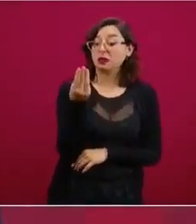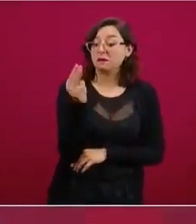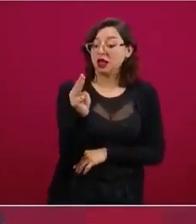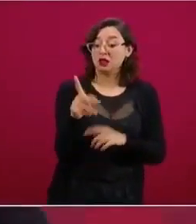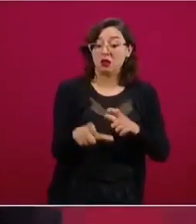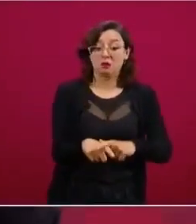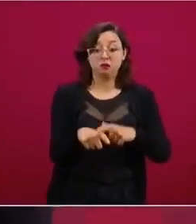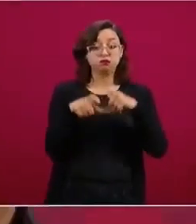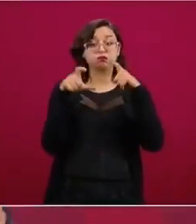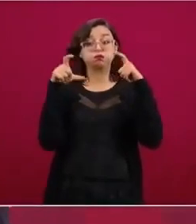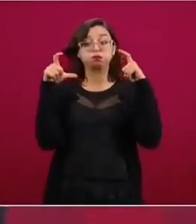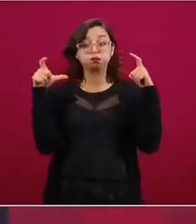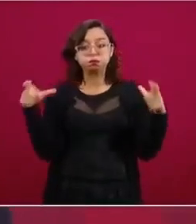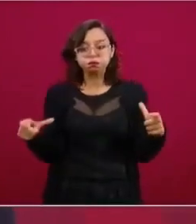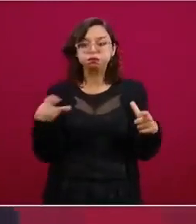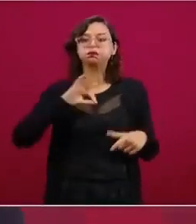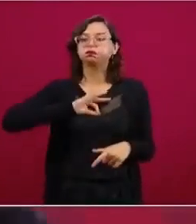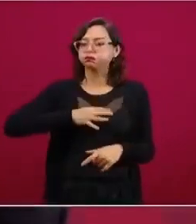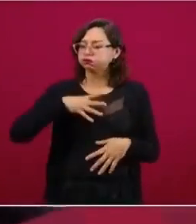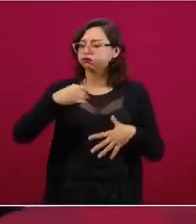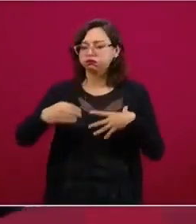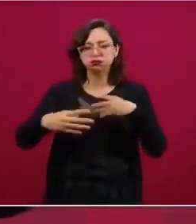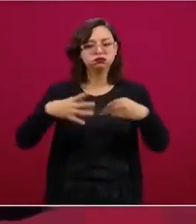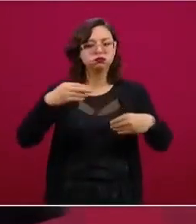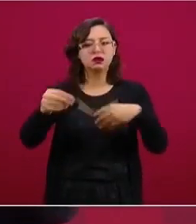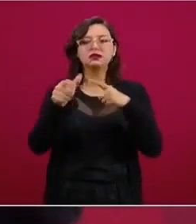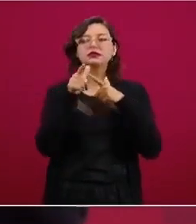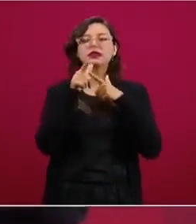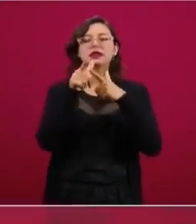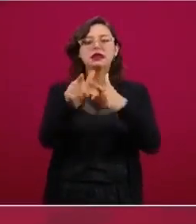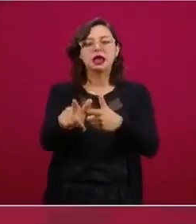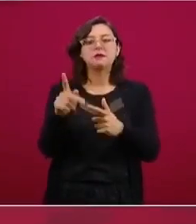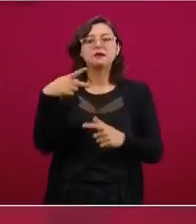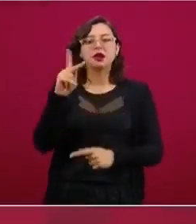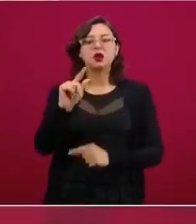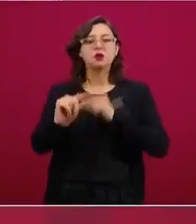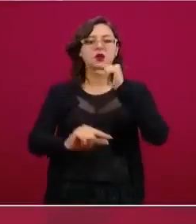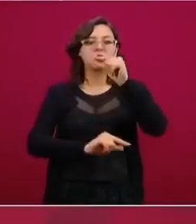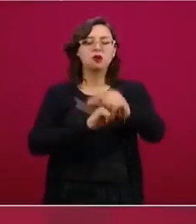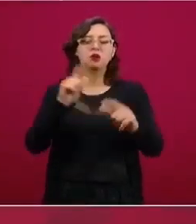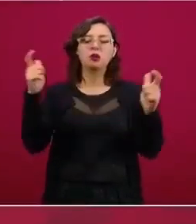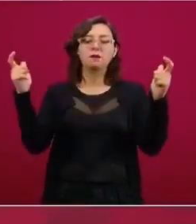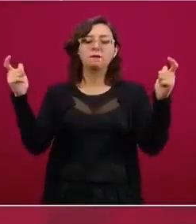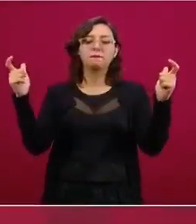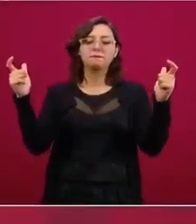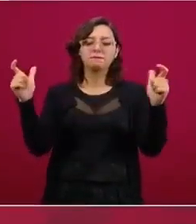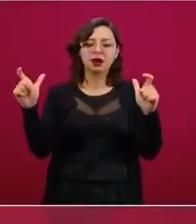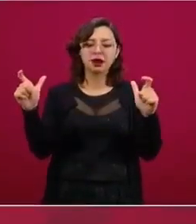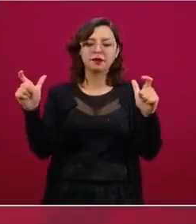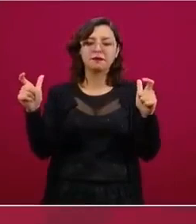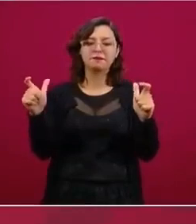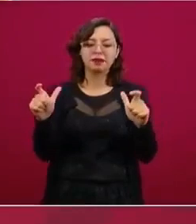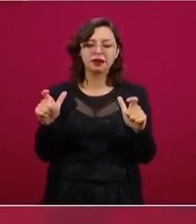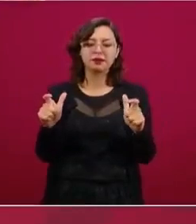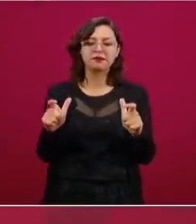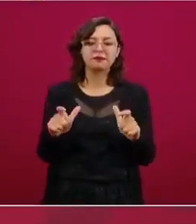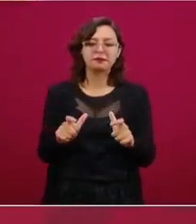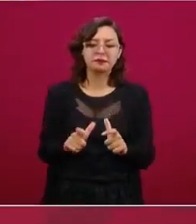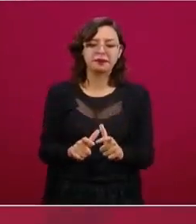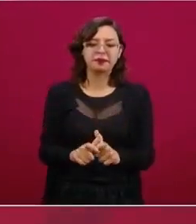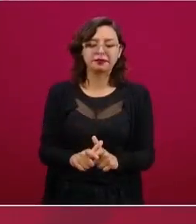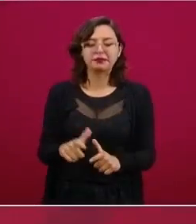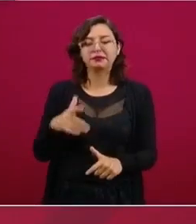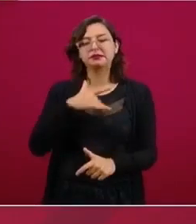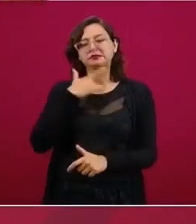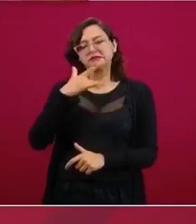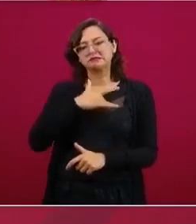epidémica, seguiremos teniendo casos, pero ya en una tendencia decreciente. Y se ha hecho la